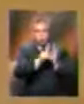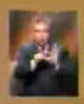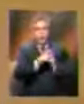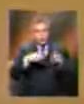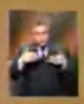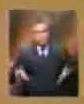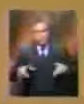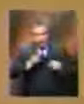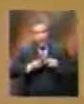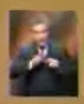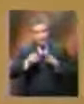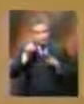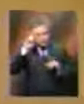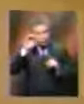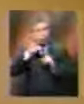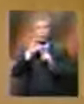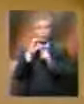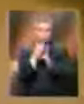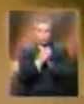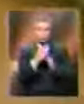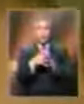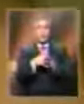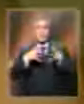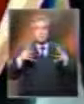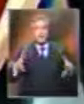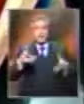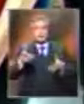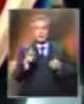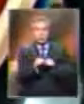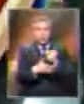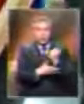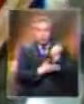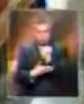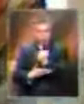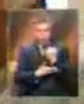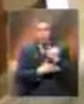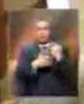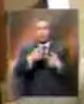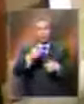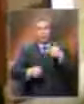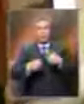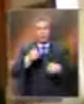una cultura más de colaboración entre los establecimientos en lugar de competencia.